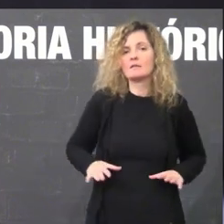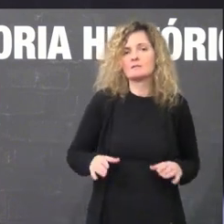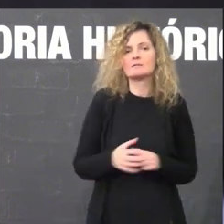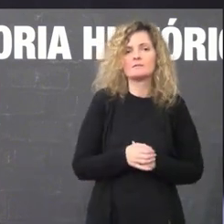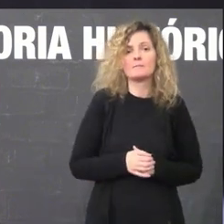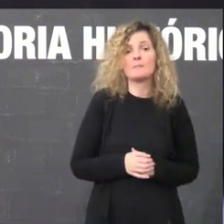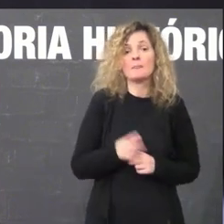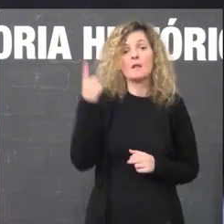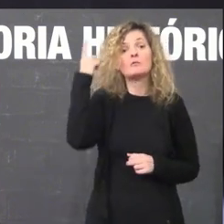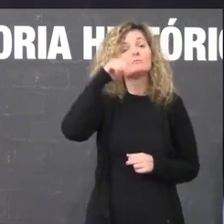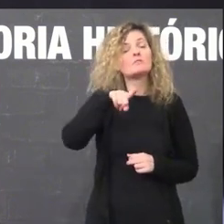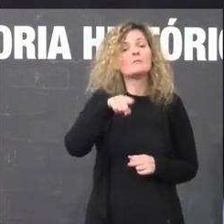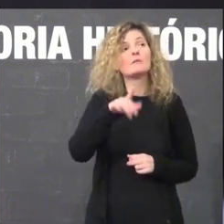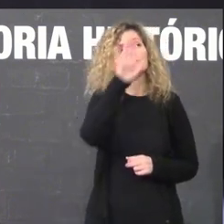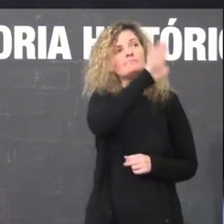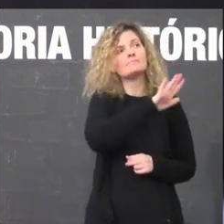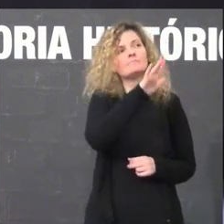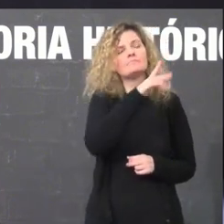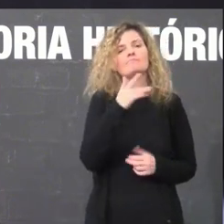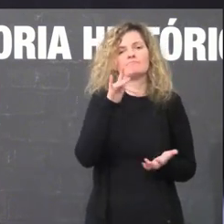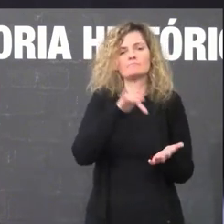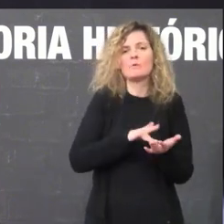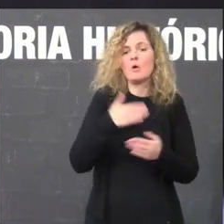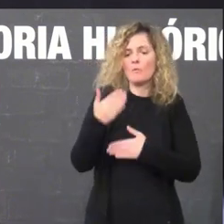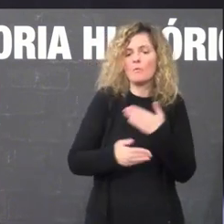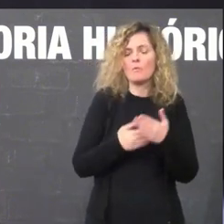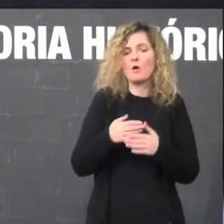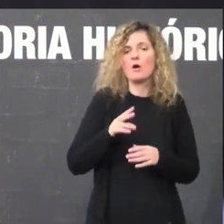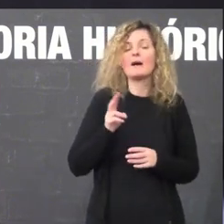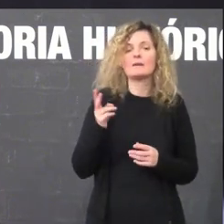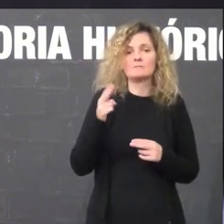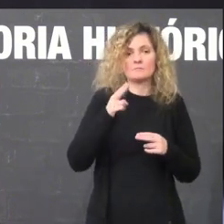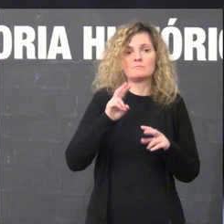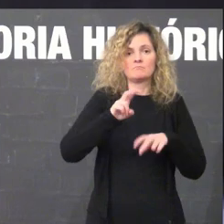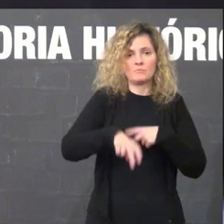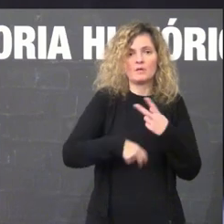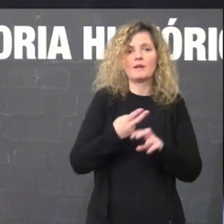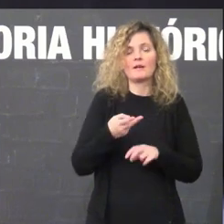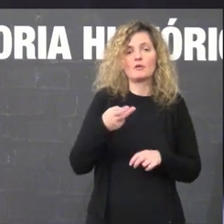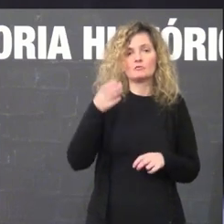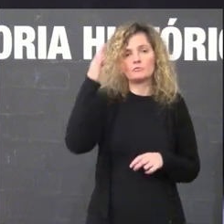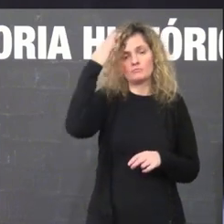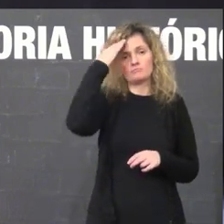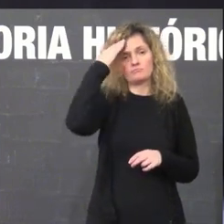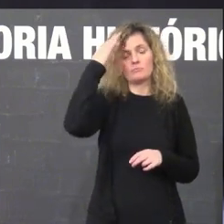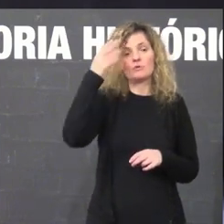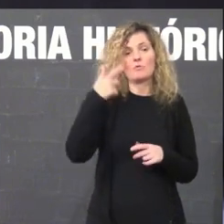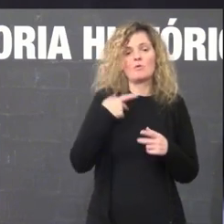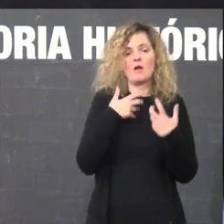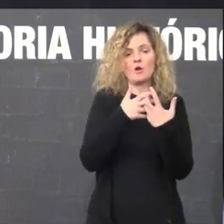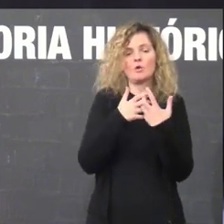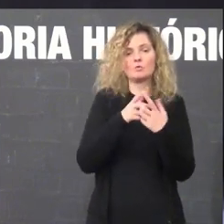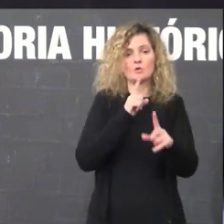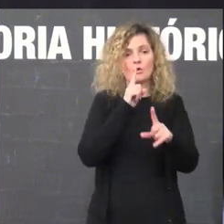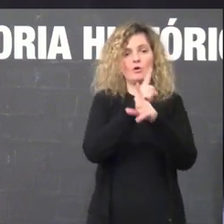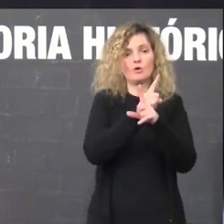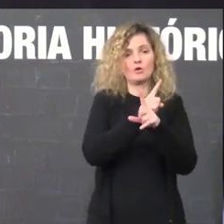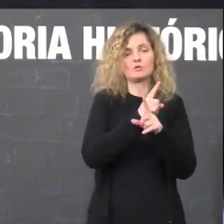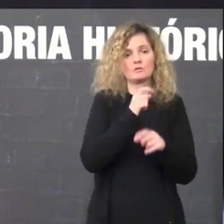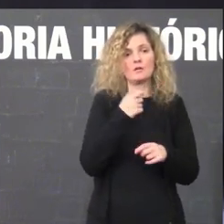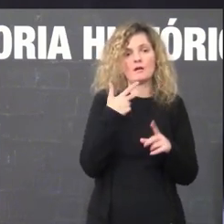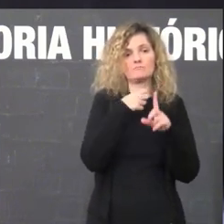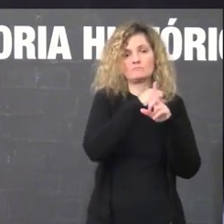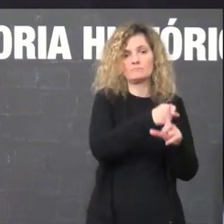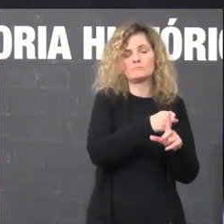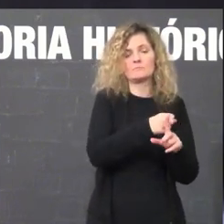como sabéis allí si hubo un proceso de reconstrucción de la memoria histórica y de lucha contra la impunidad Durante